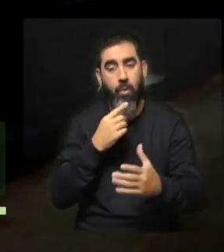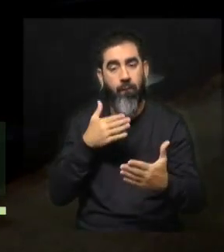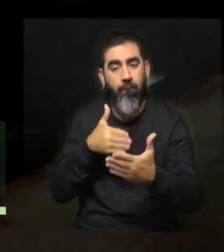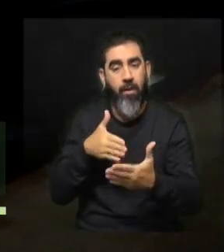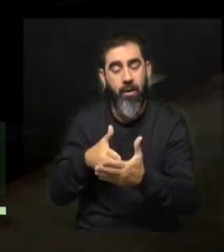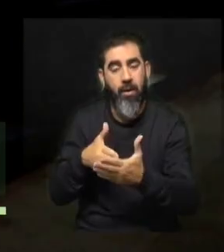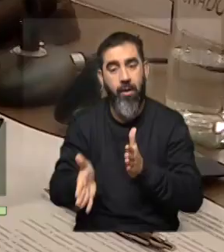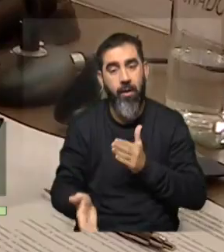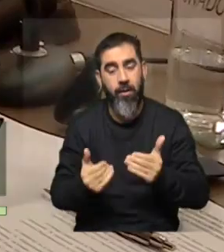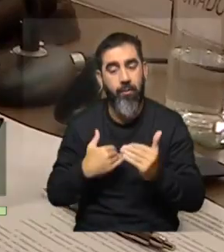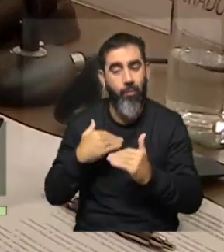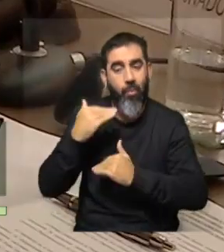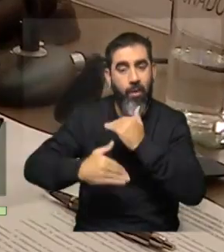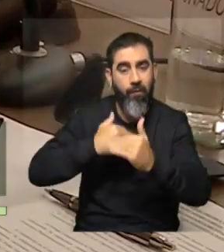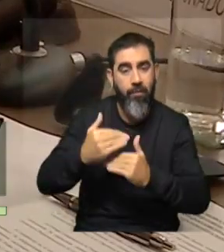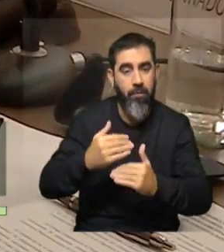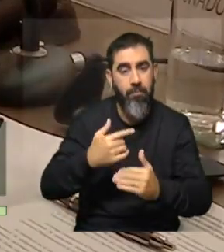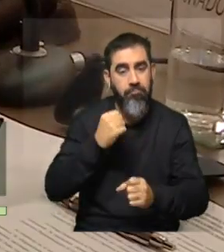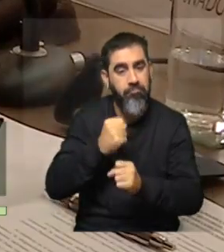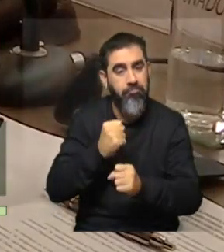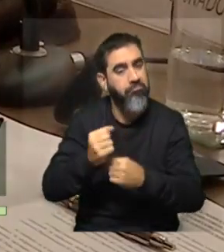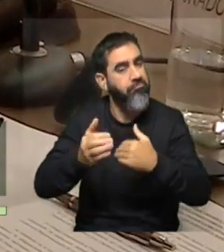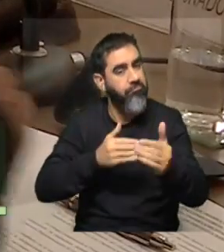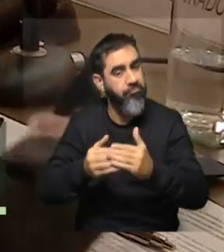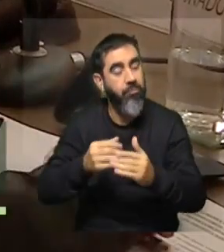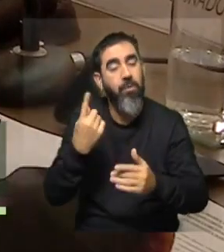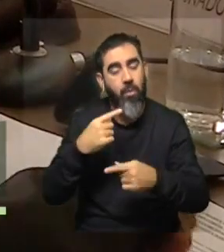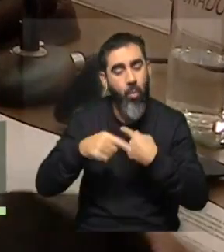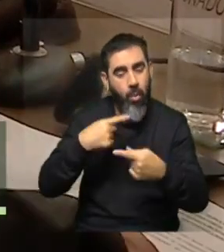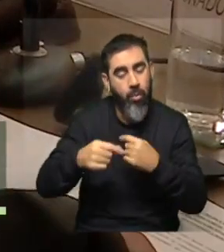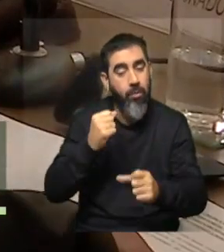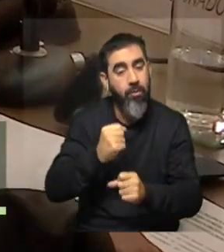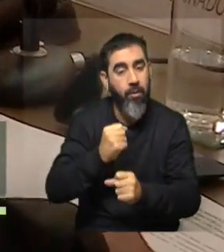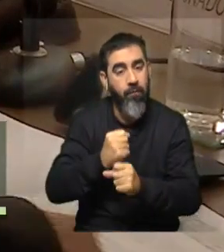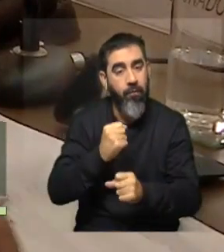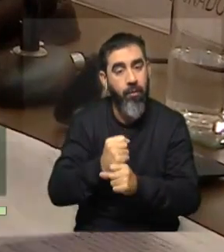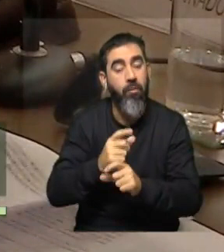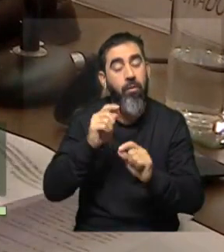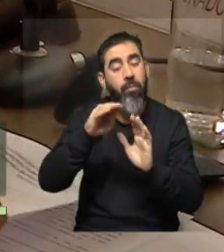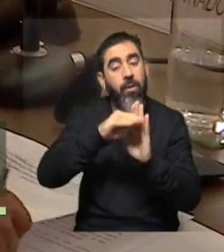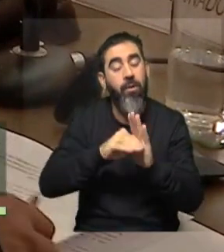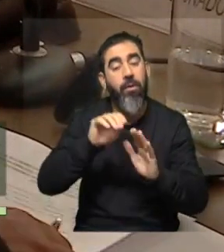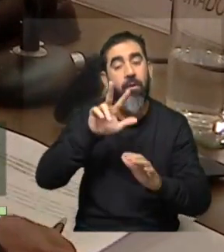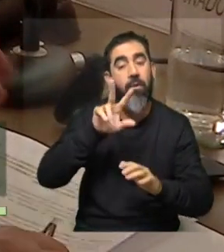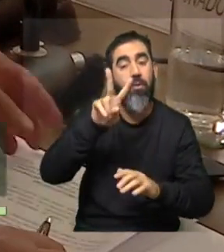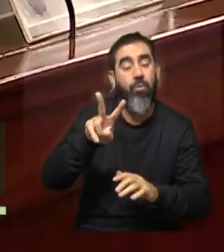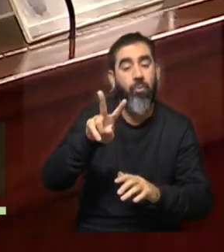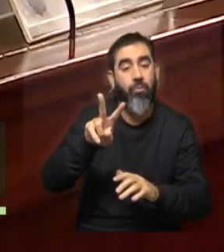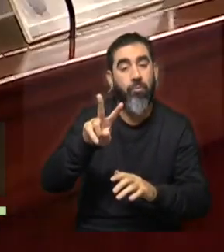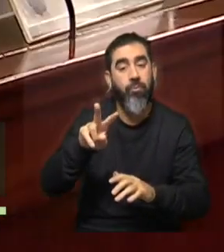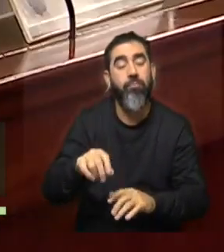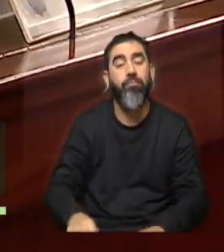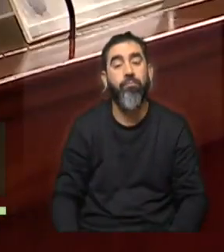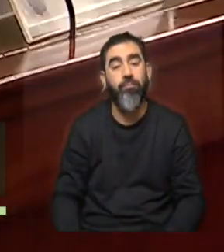de género que le impedían avanzar a pesar de su trabajo aun así la jerarca continuó en su cargo y también en la lista 32 director de la ugd